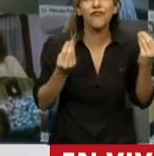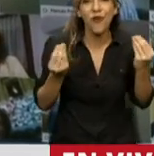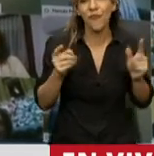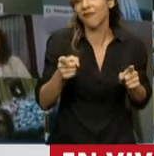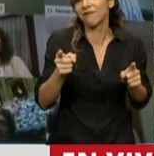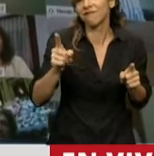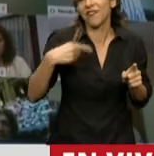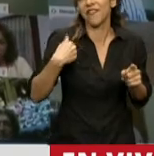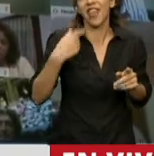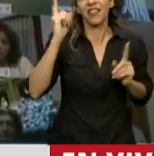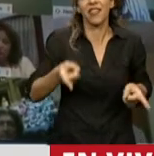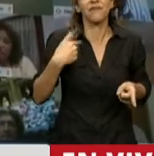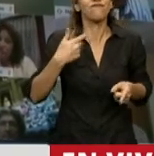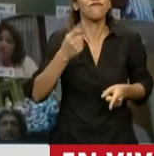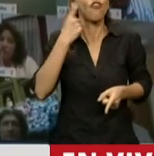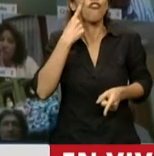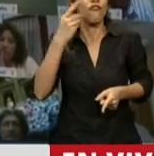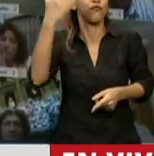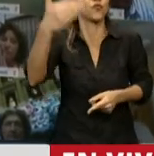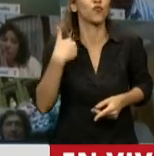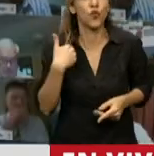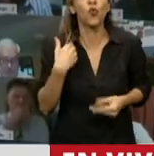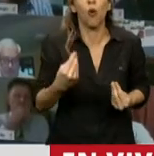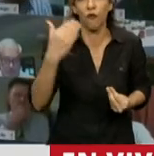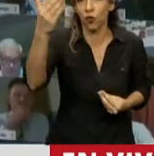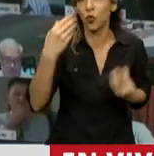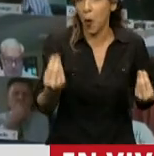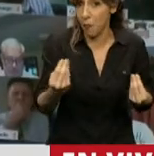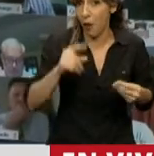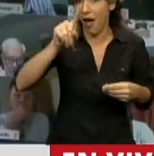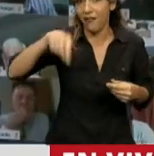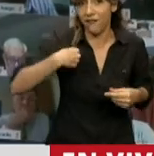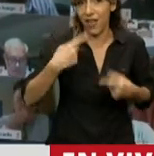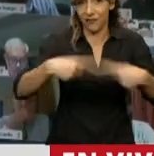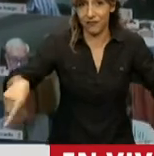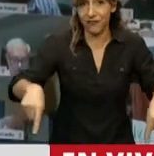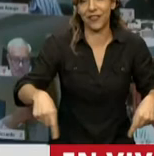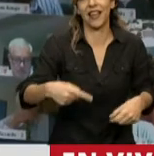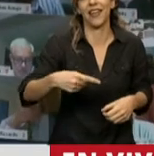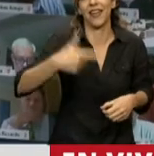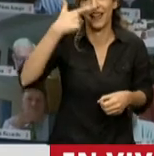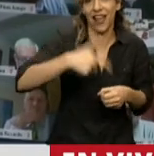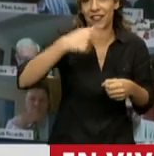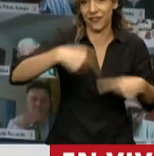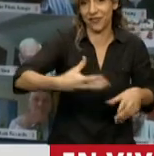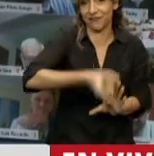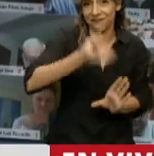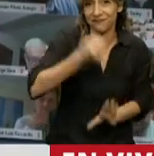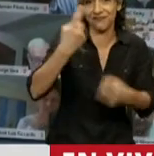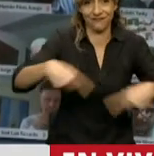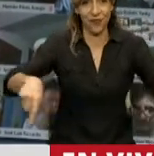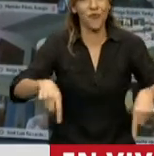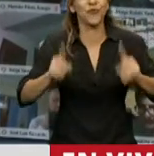nuestros derechos soberanos sobre los minerales, los hidrocarburos, las especies sedentarias, los recursos del lecho